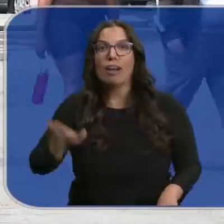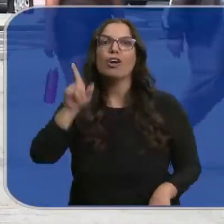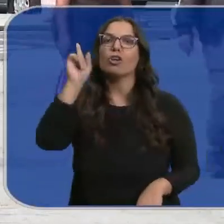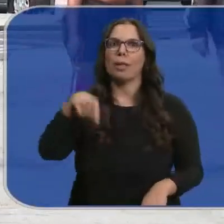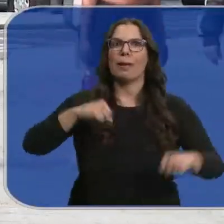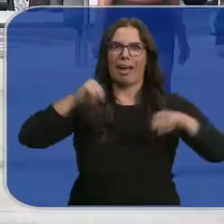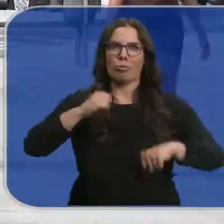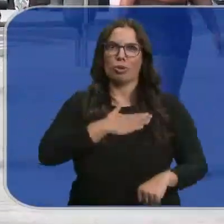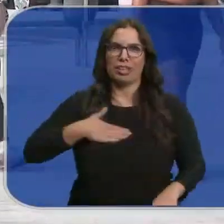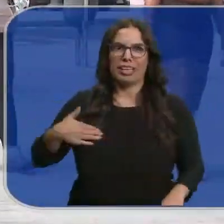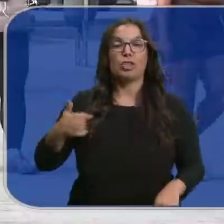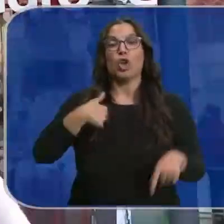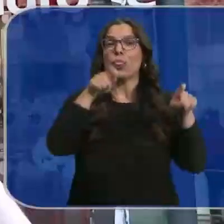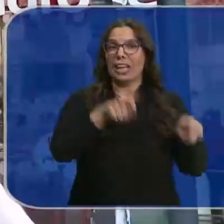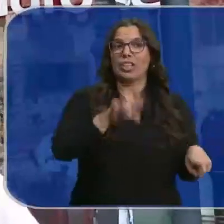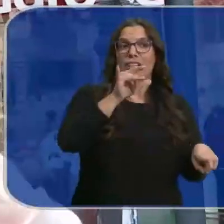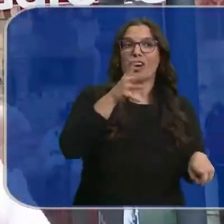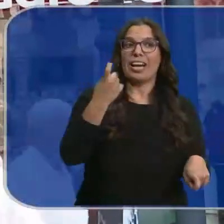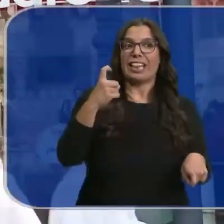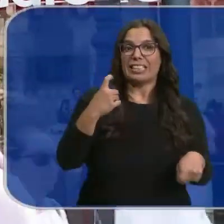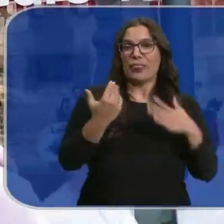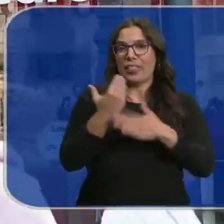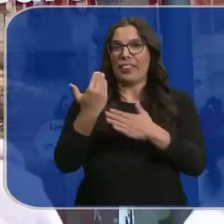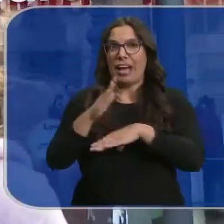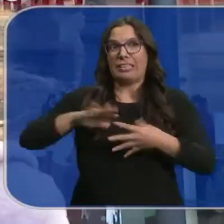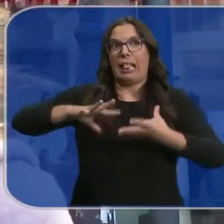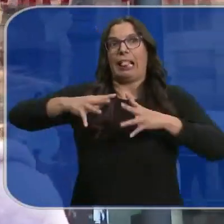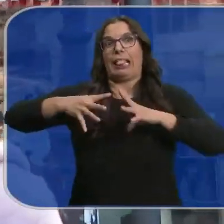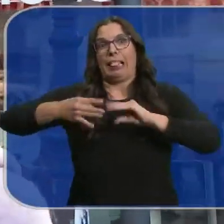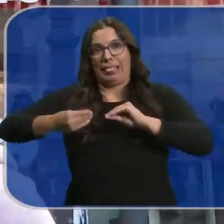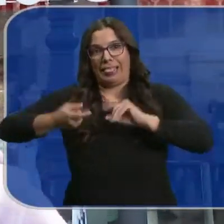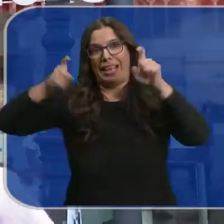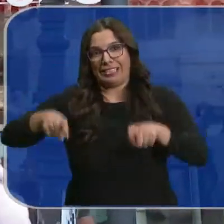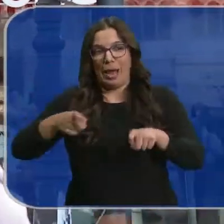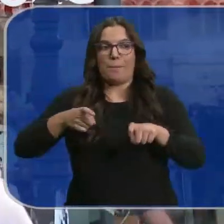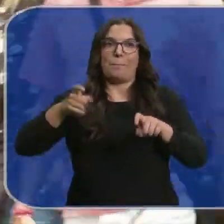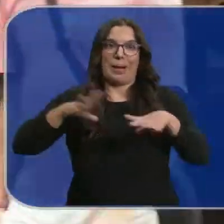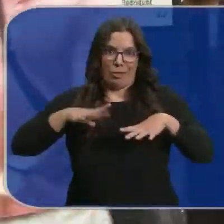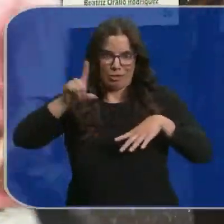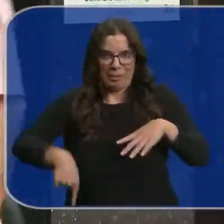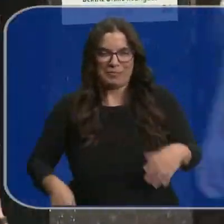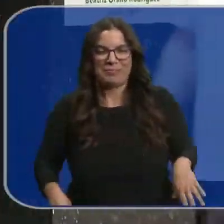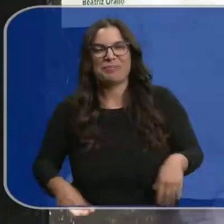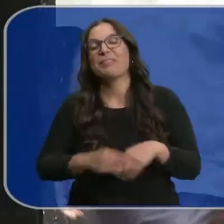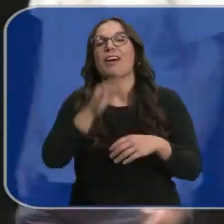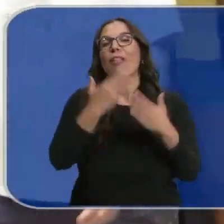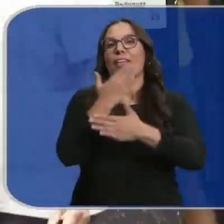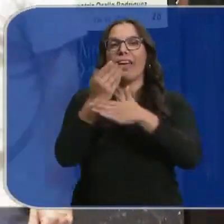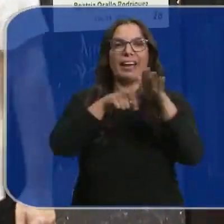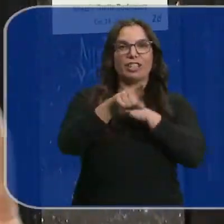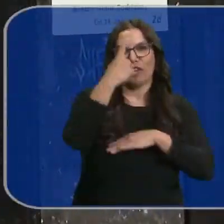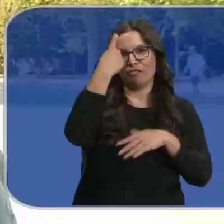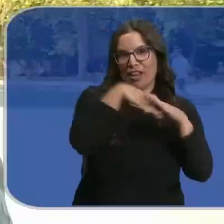lo piden los adultos. He descansado, pero ahora necesitaré unos días más para descansar de las vacaciones. Estos días retomamos